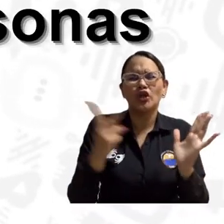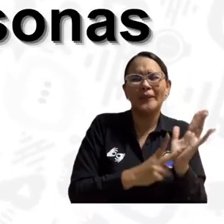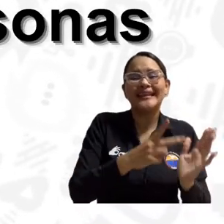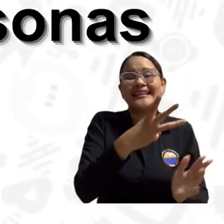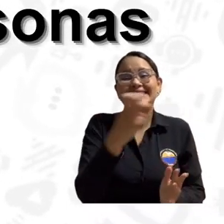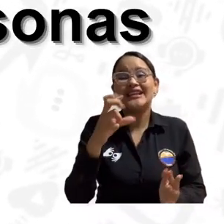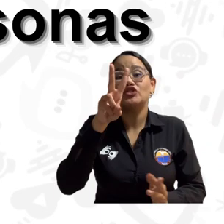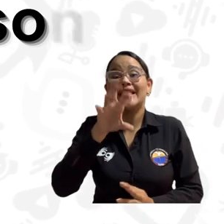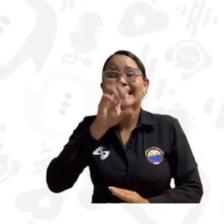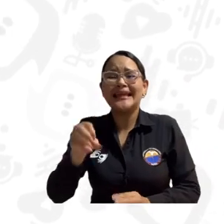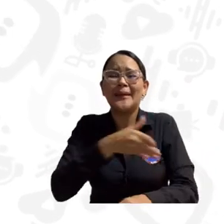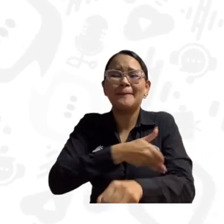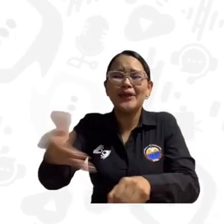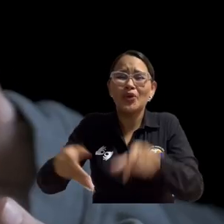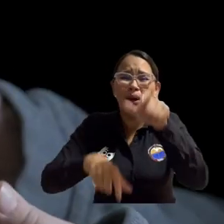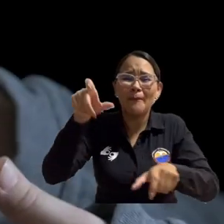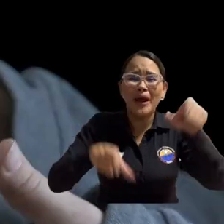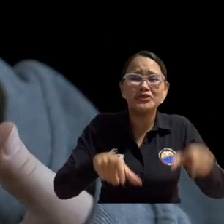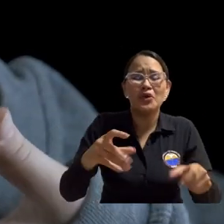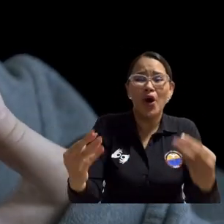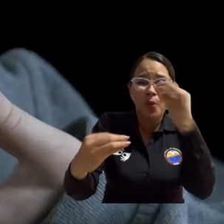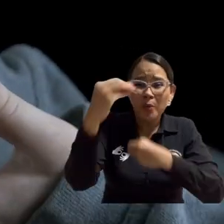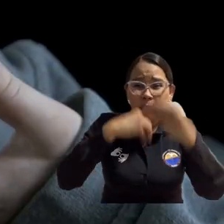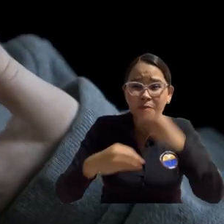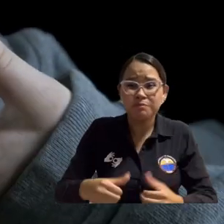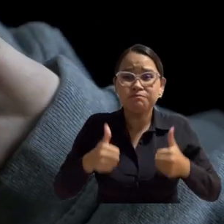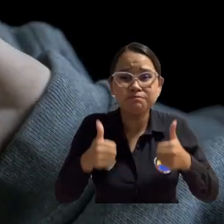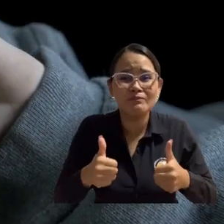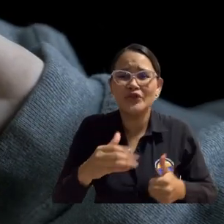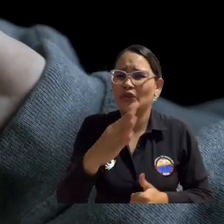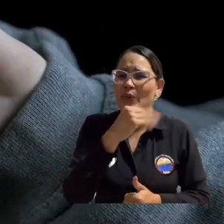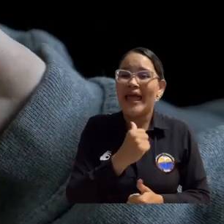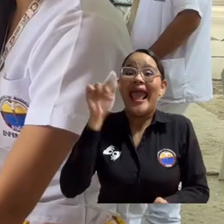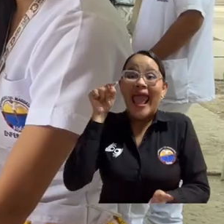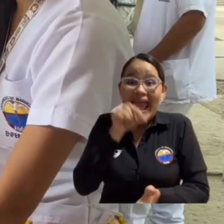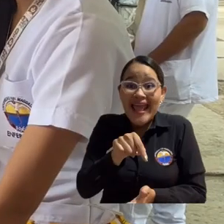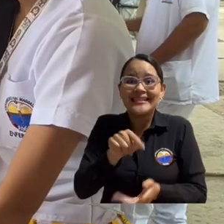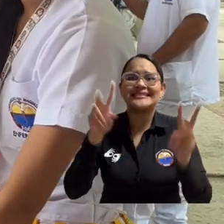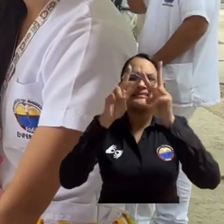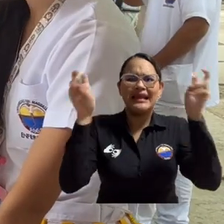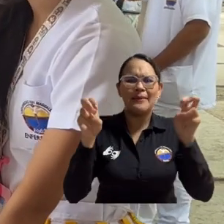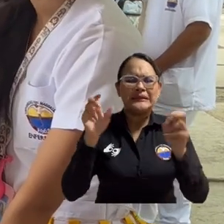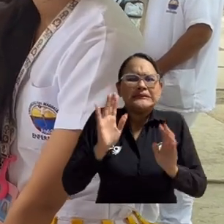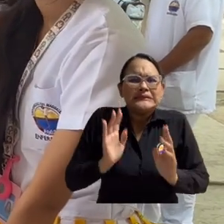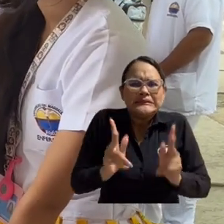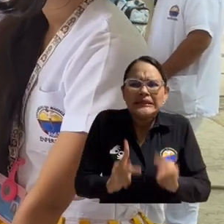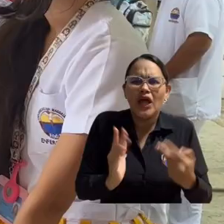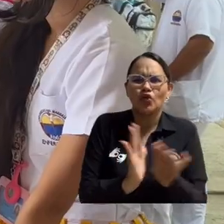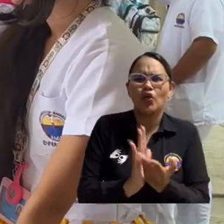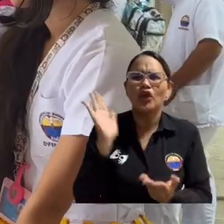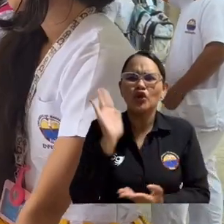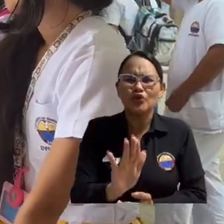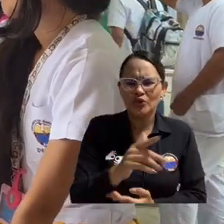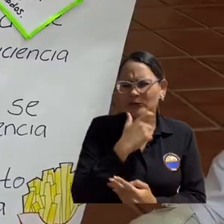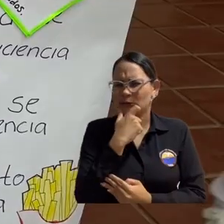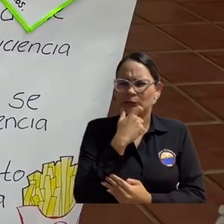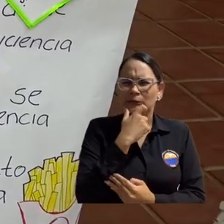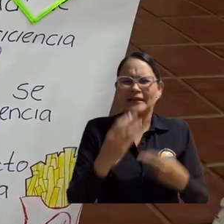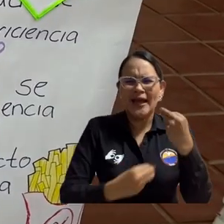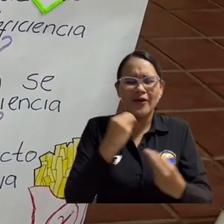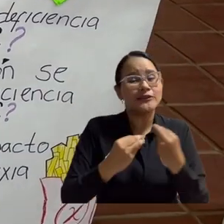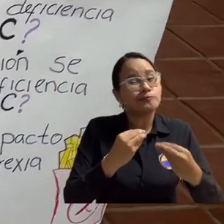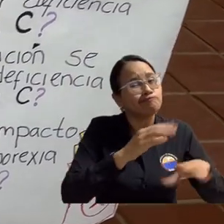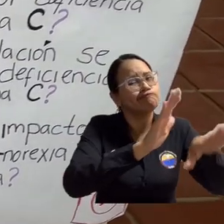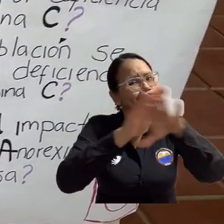2,370 millones de personas en el mundo no tuvieron acceso a una alimentación adecuada este preocupante panorama llevó a los estudiantes de la